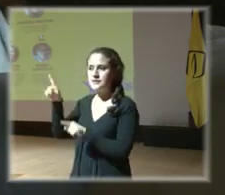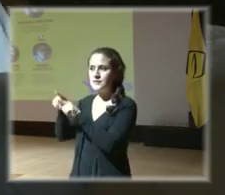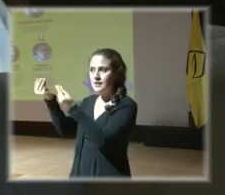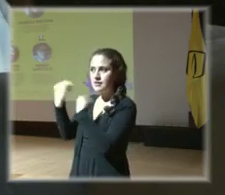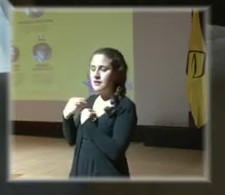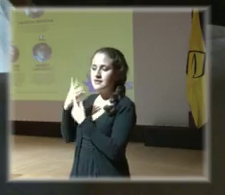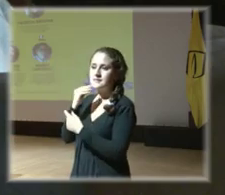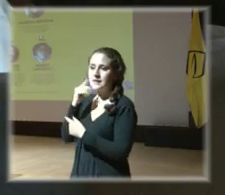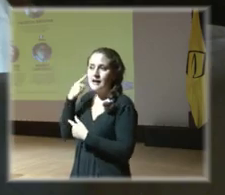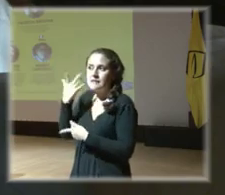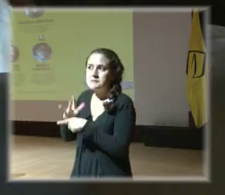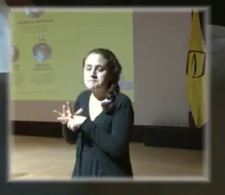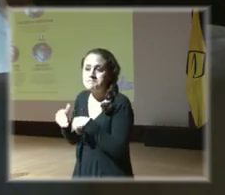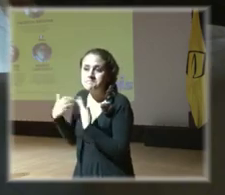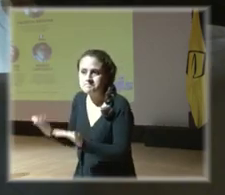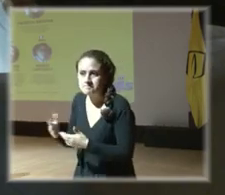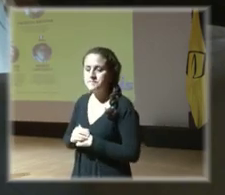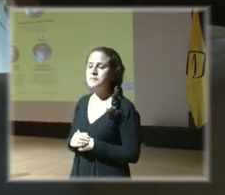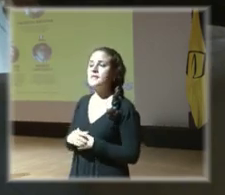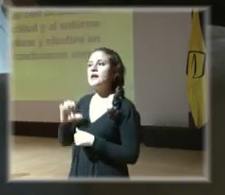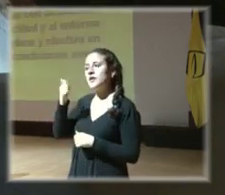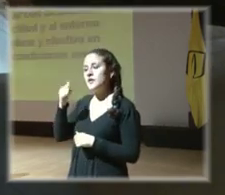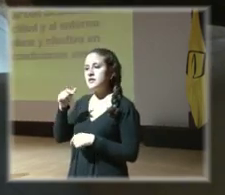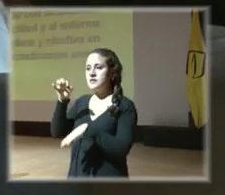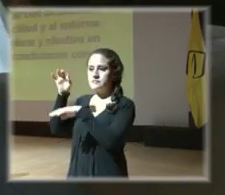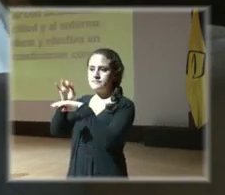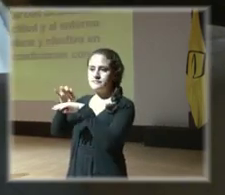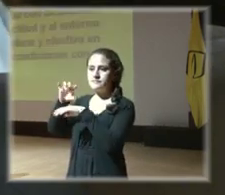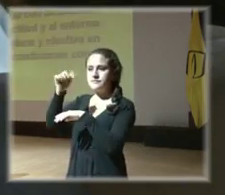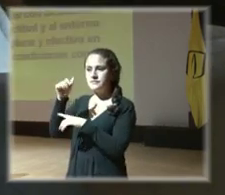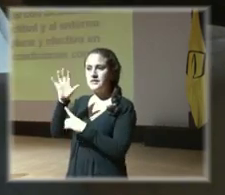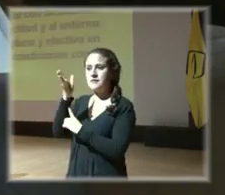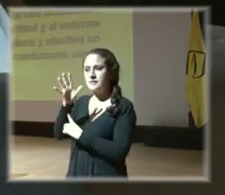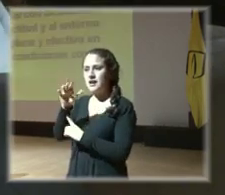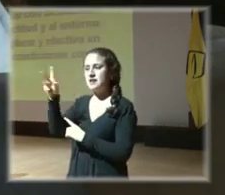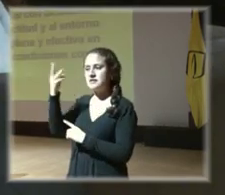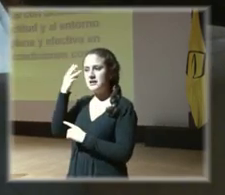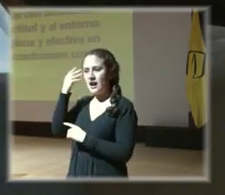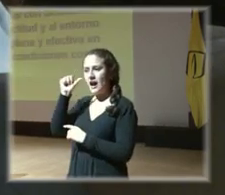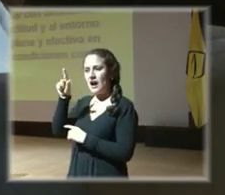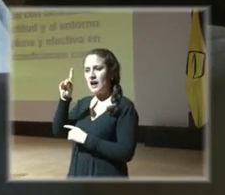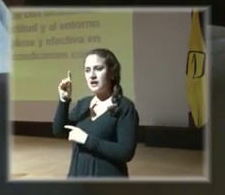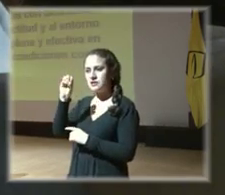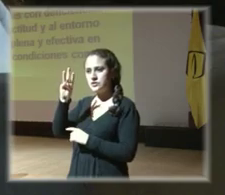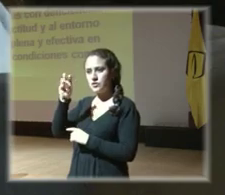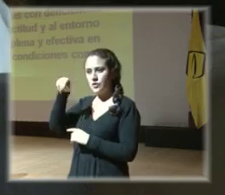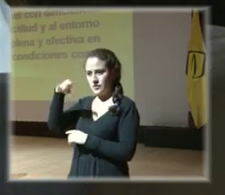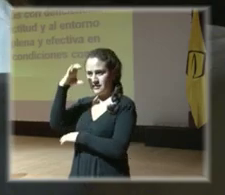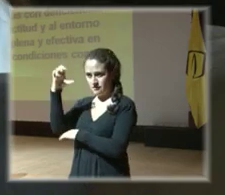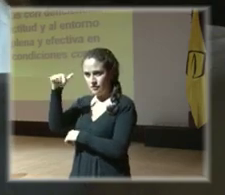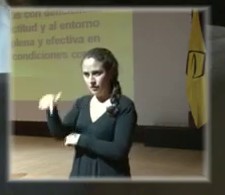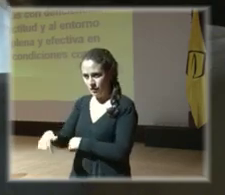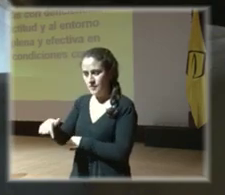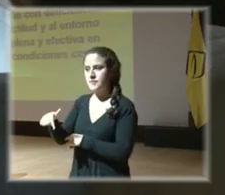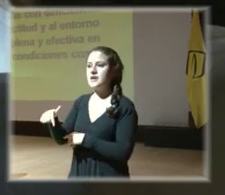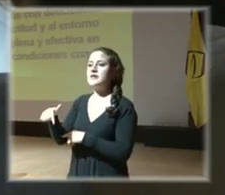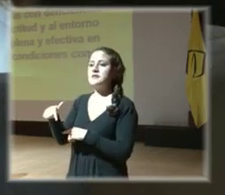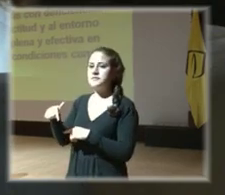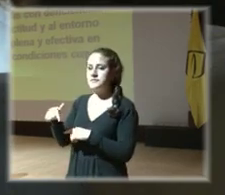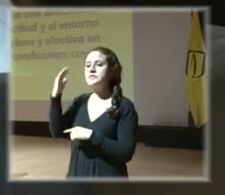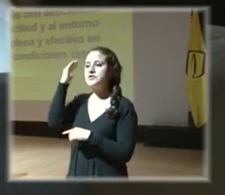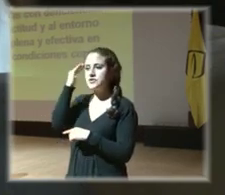vida real. También hemos estado conversando con País, con ASDAO Colombia, acerca de hacer algo semejante acá. Yo sé que Andrea